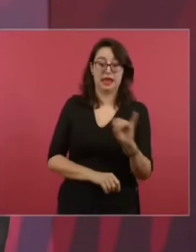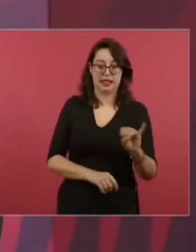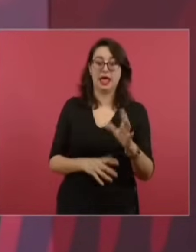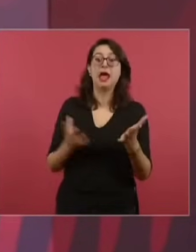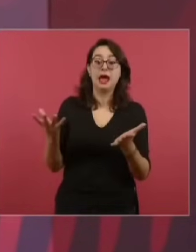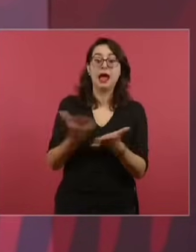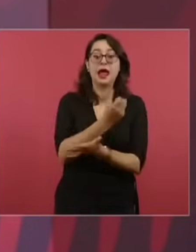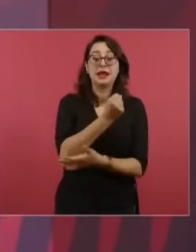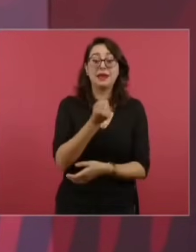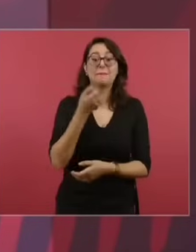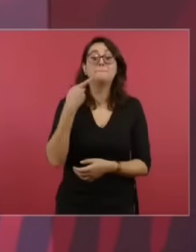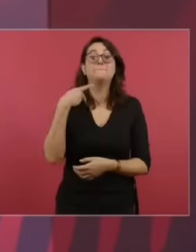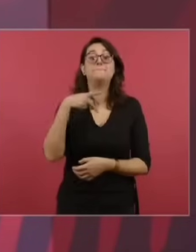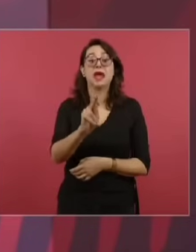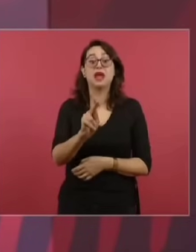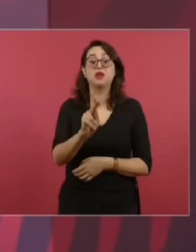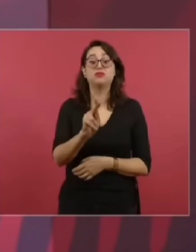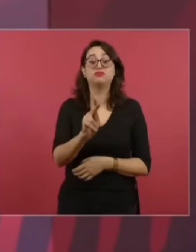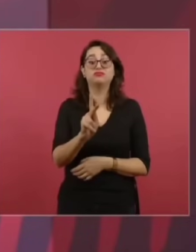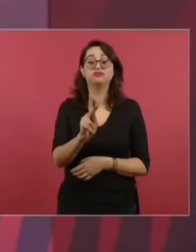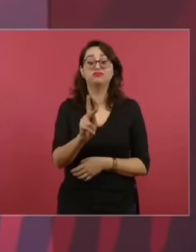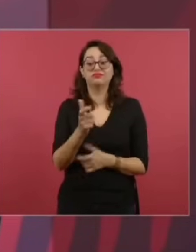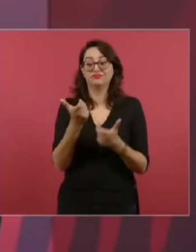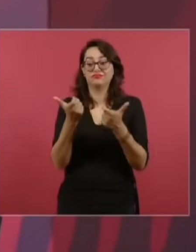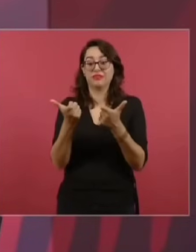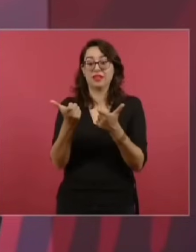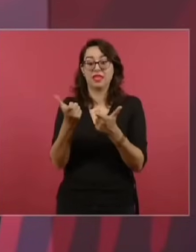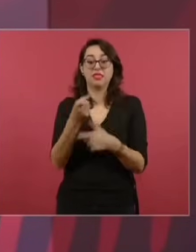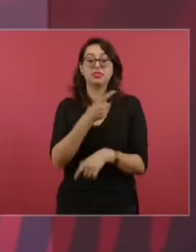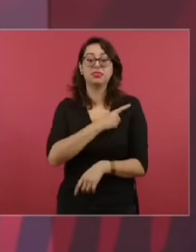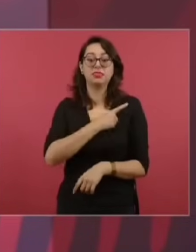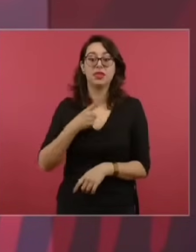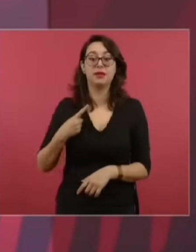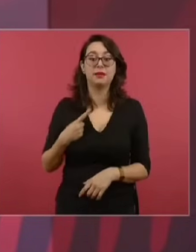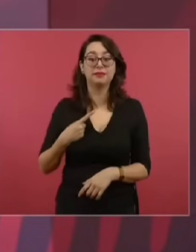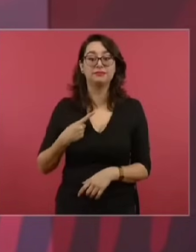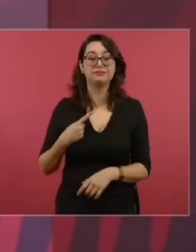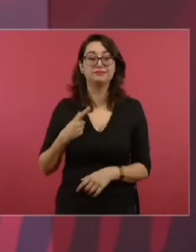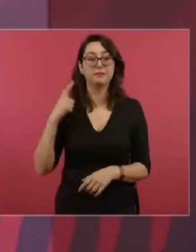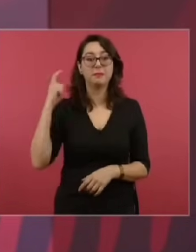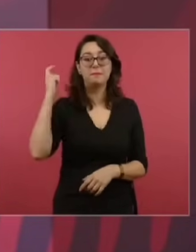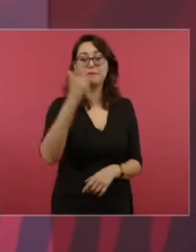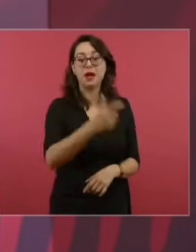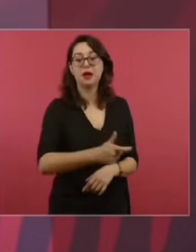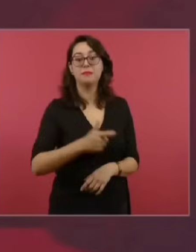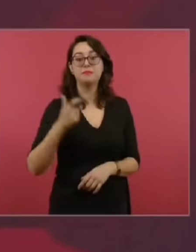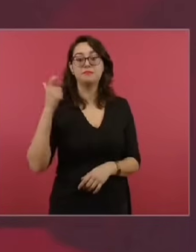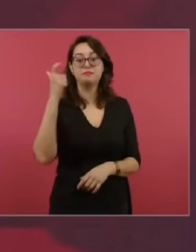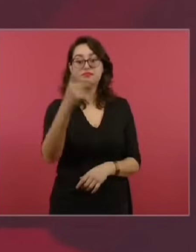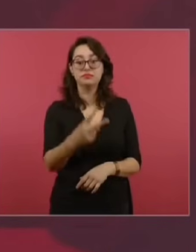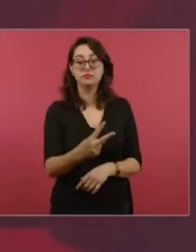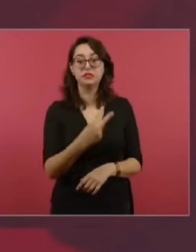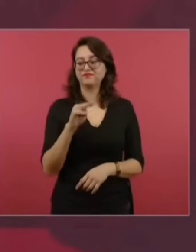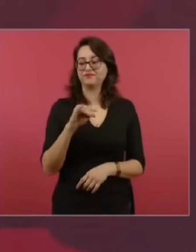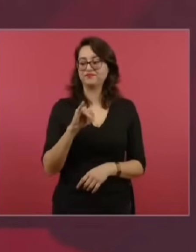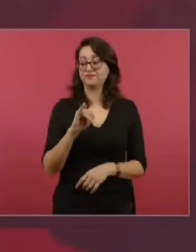deuda, y el Fondo Monetario Internacional les dio la